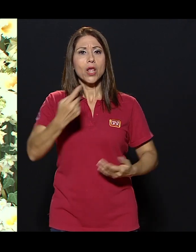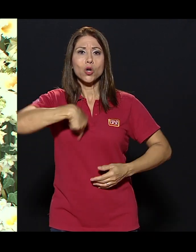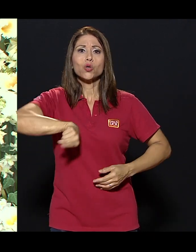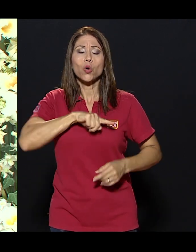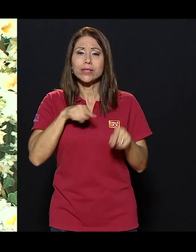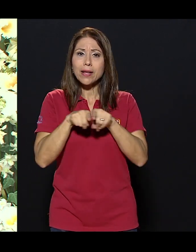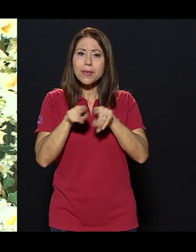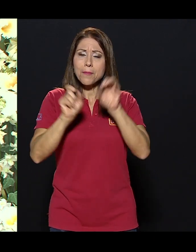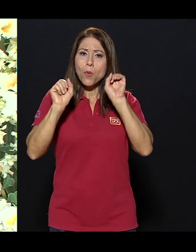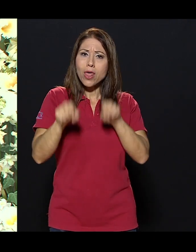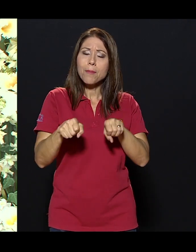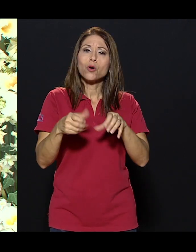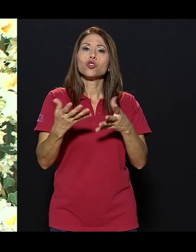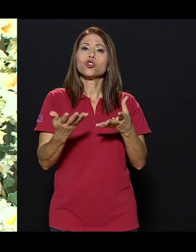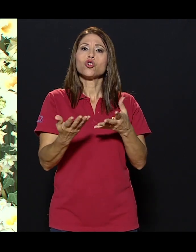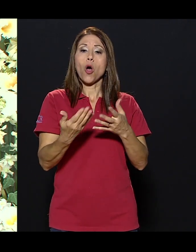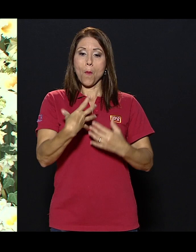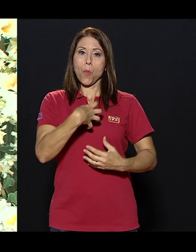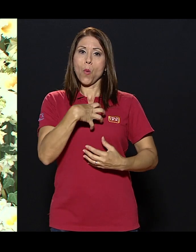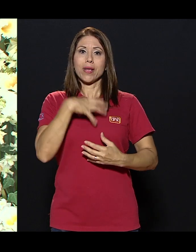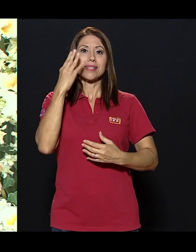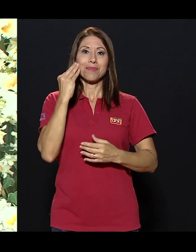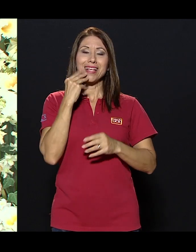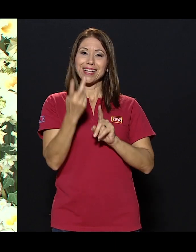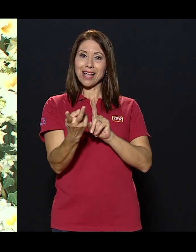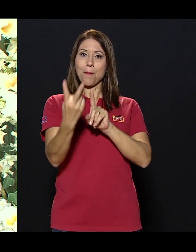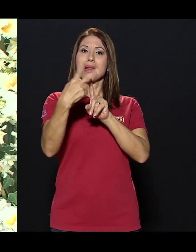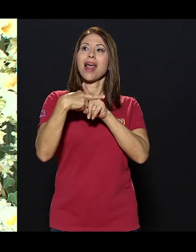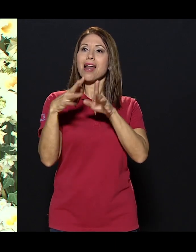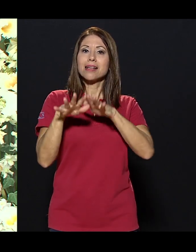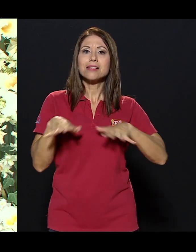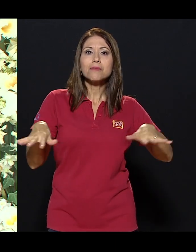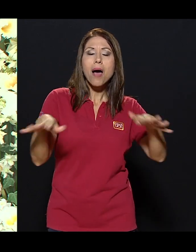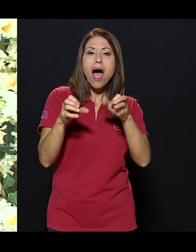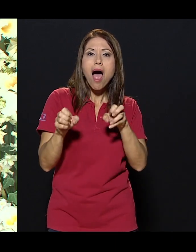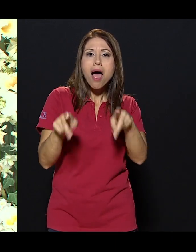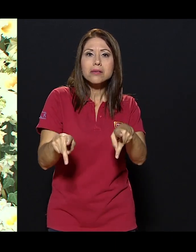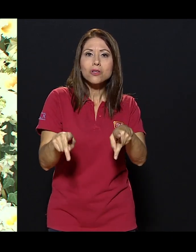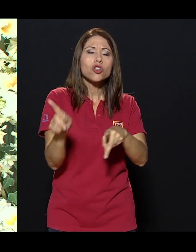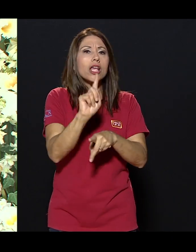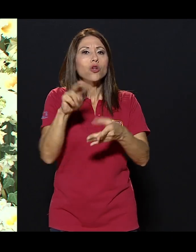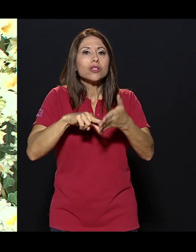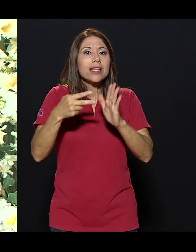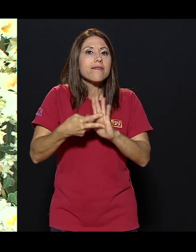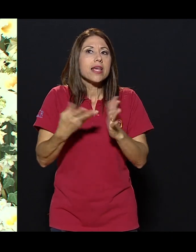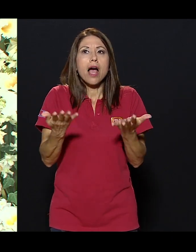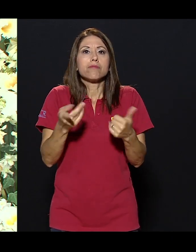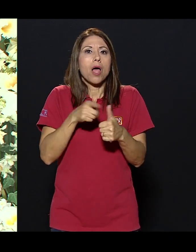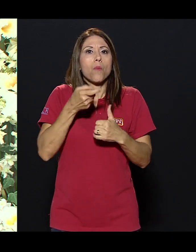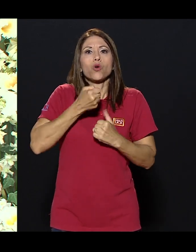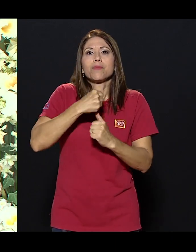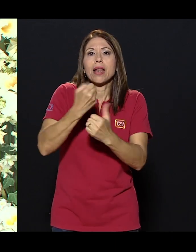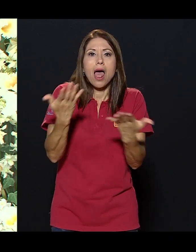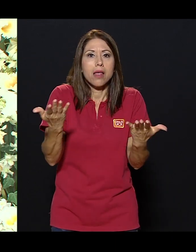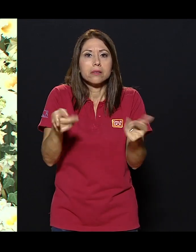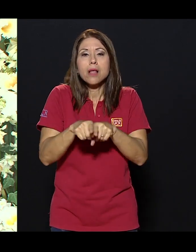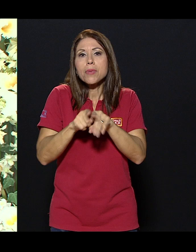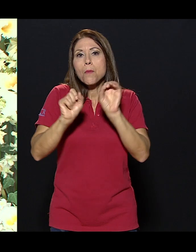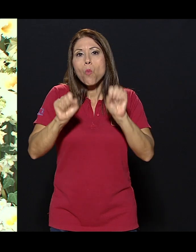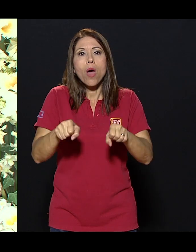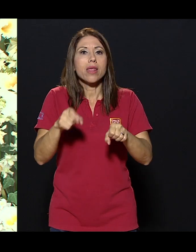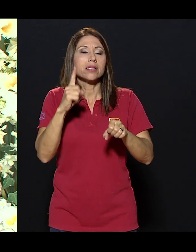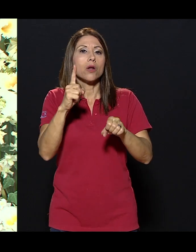es ahí donde nosotros también podemos aplicar nuestras propias experiencias a espacios que no necesariamente tienen que ser